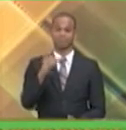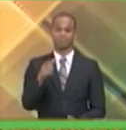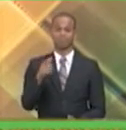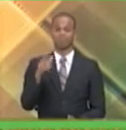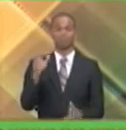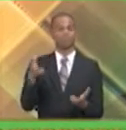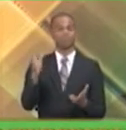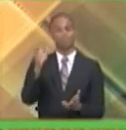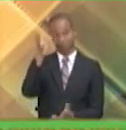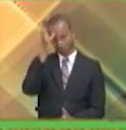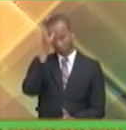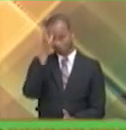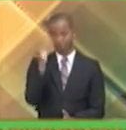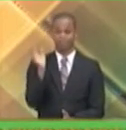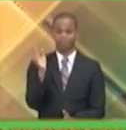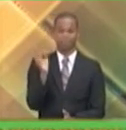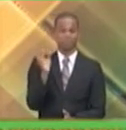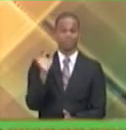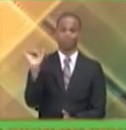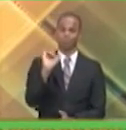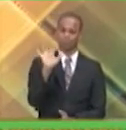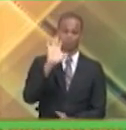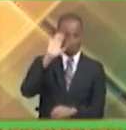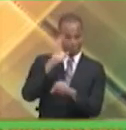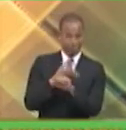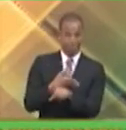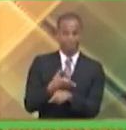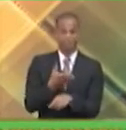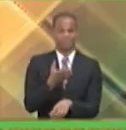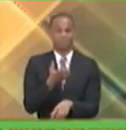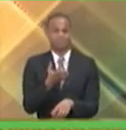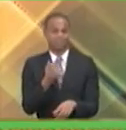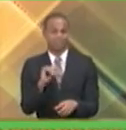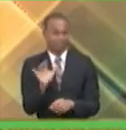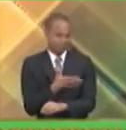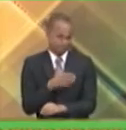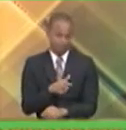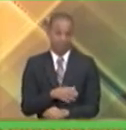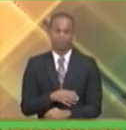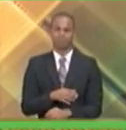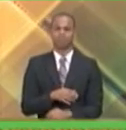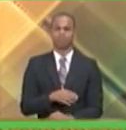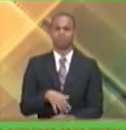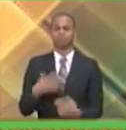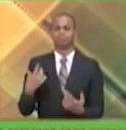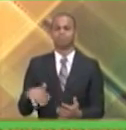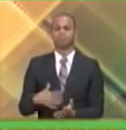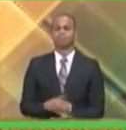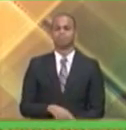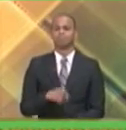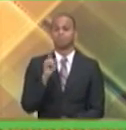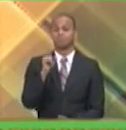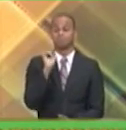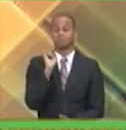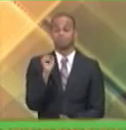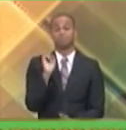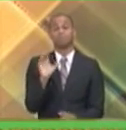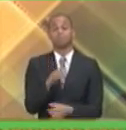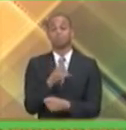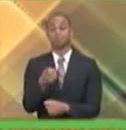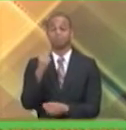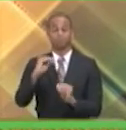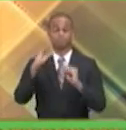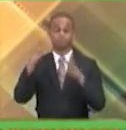el hijo también es otro gran músico, otro gran maestro de la percusión. Tú estudiaste canto con un